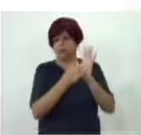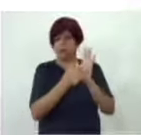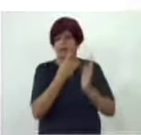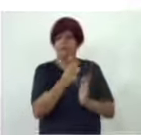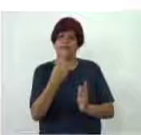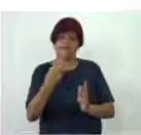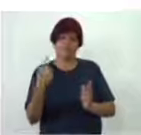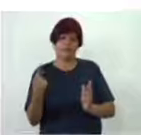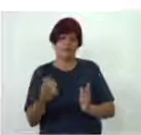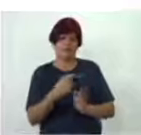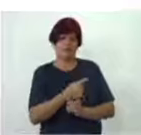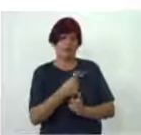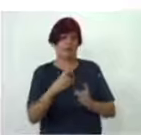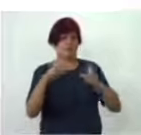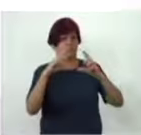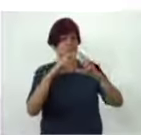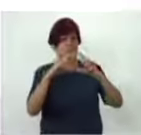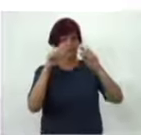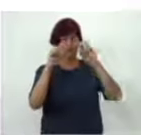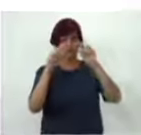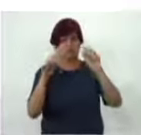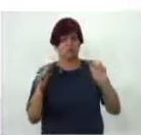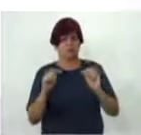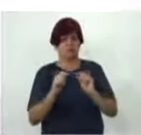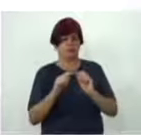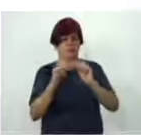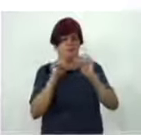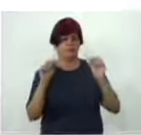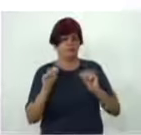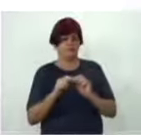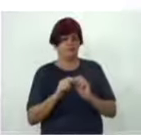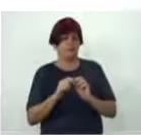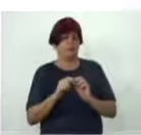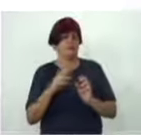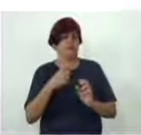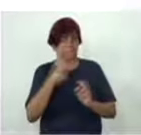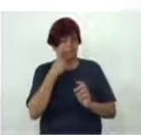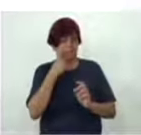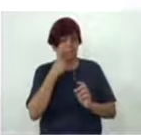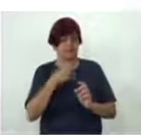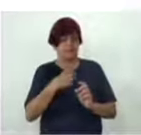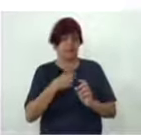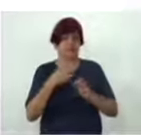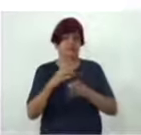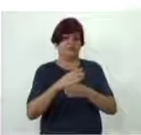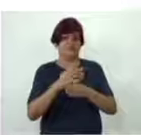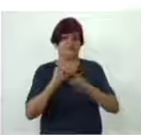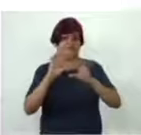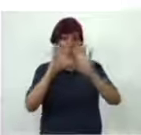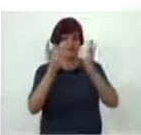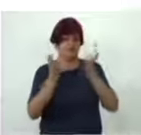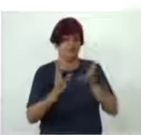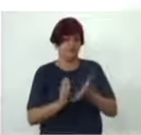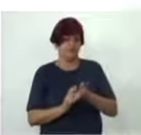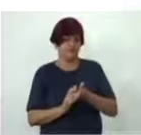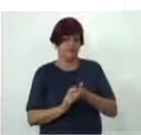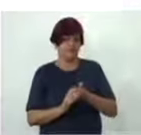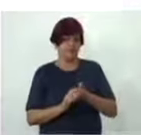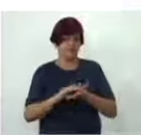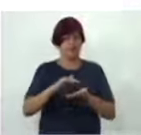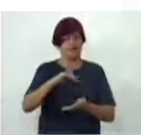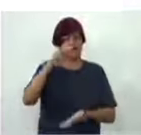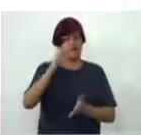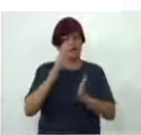figura. En este caso, las figuras geométricas tienen varias formas para descomponerlo, por su forma, por su